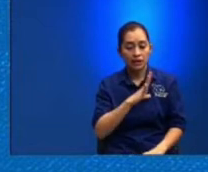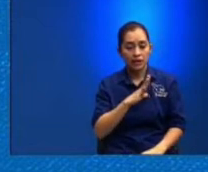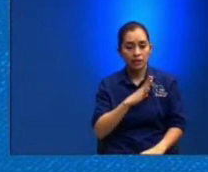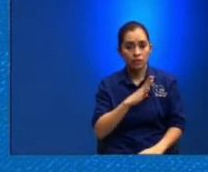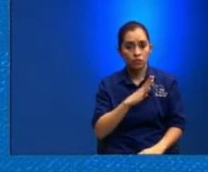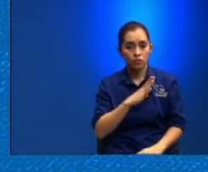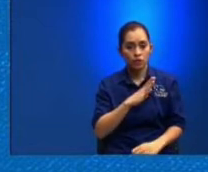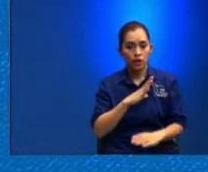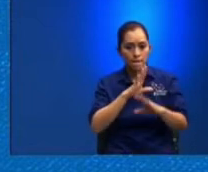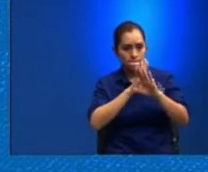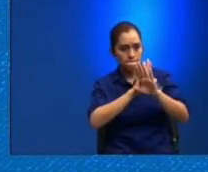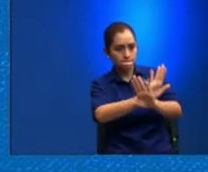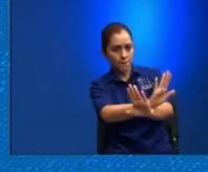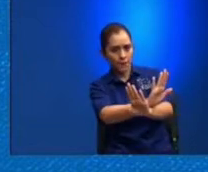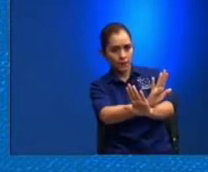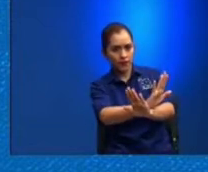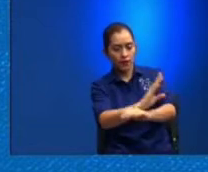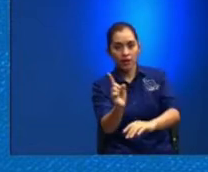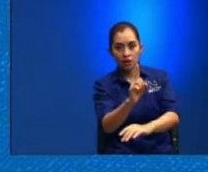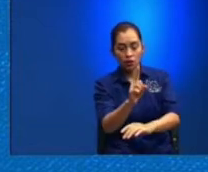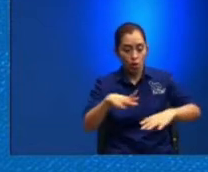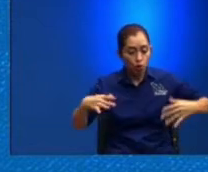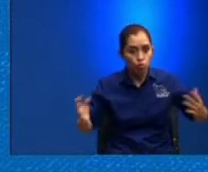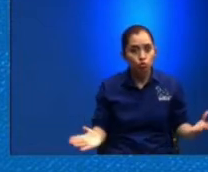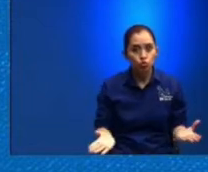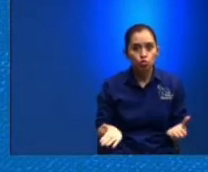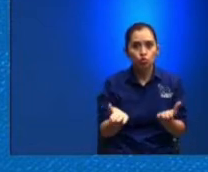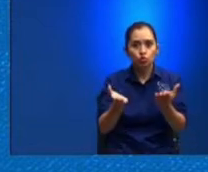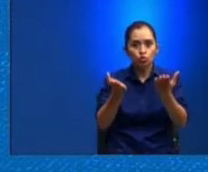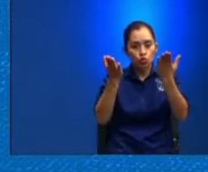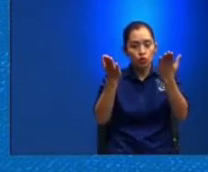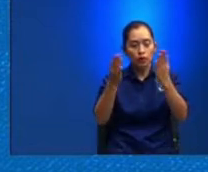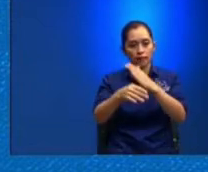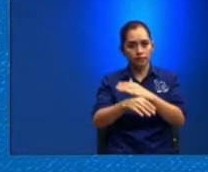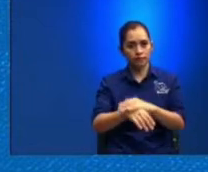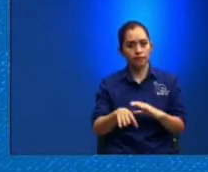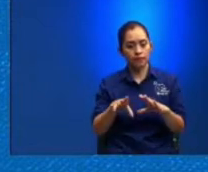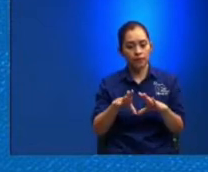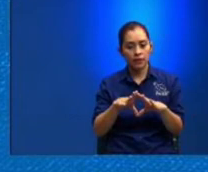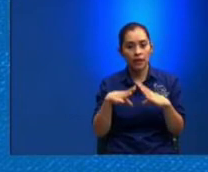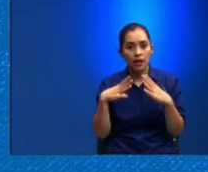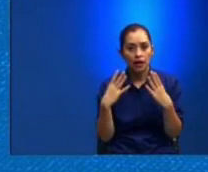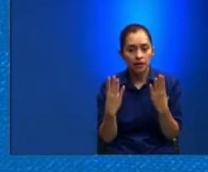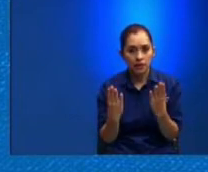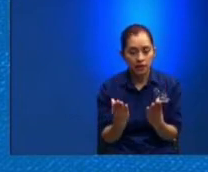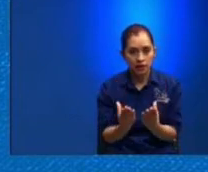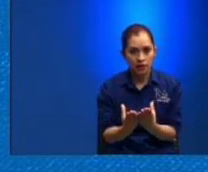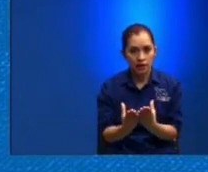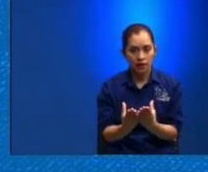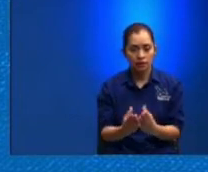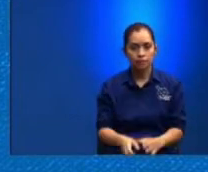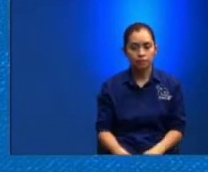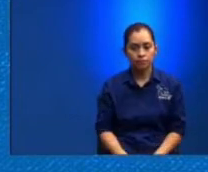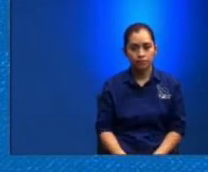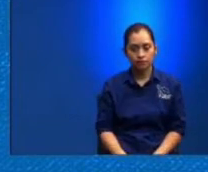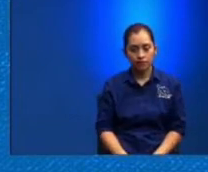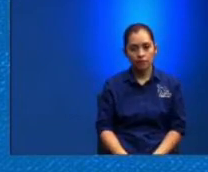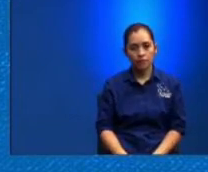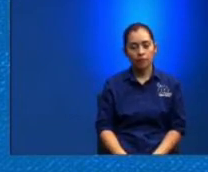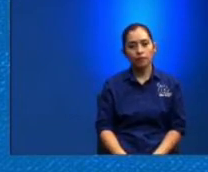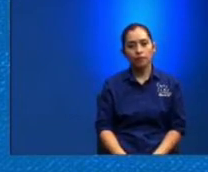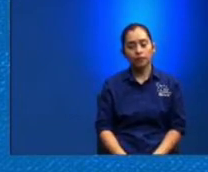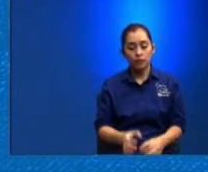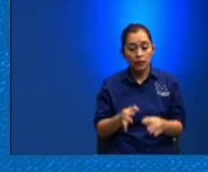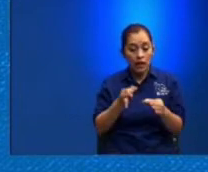ese es el todo entonces desde el enemigo impedir que subamos de la tierra ahora allá estuvimos explicando